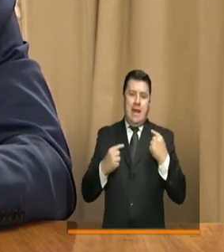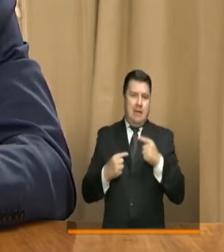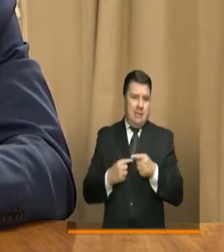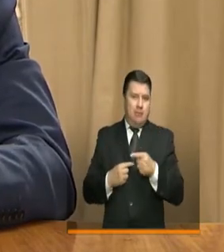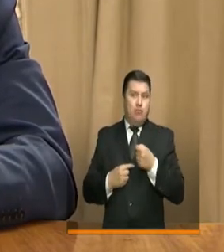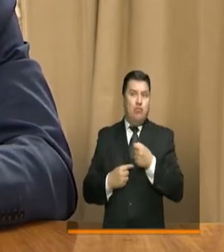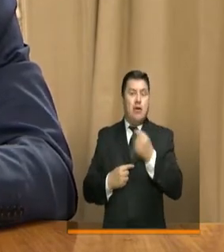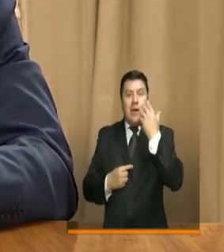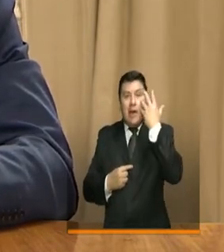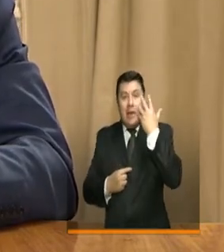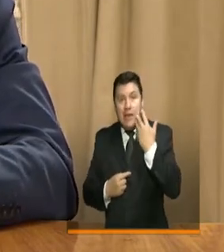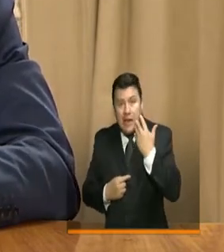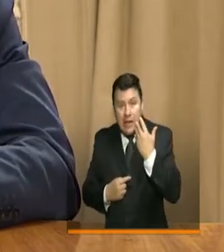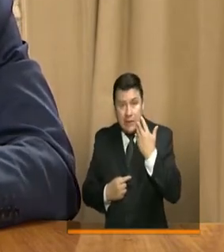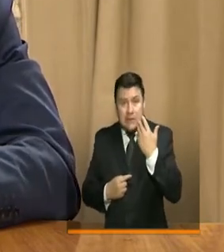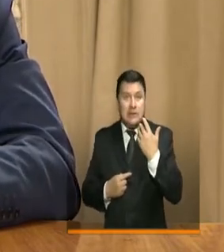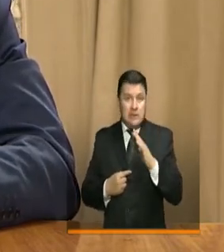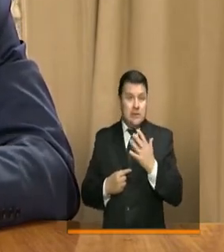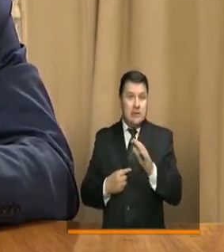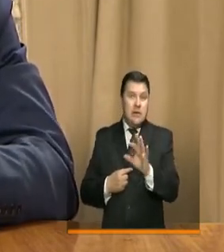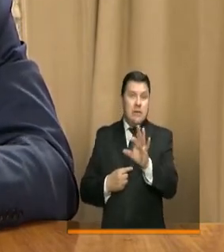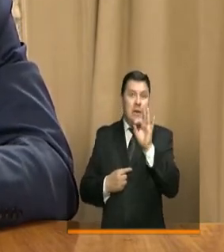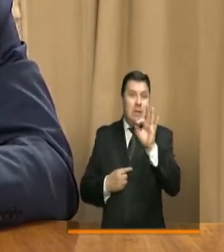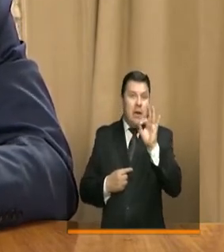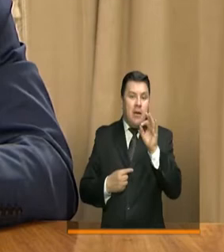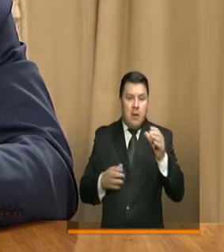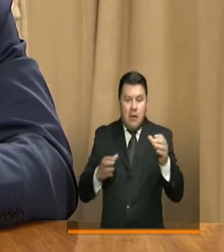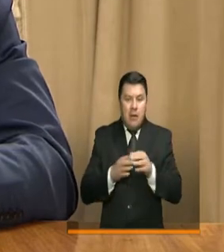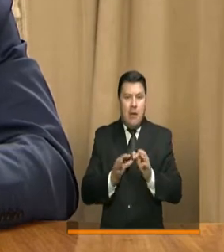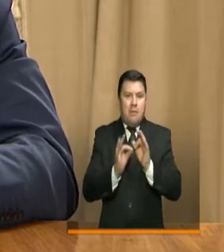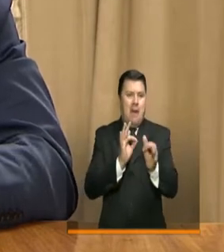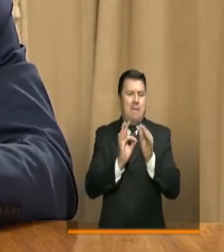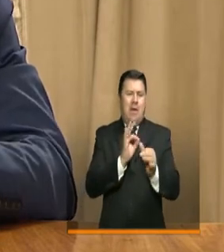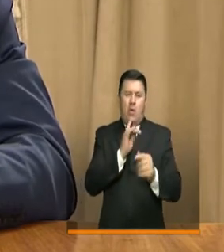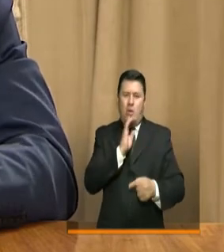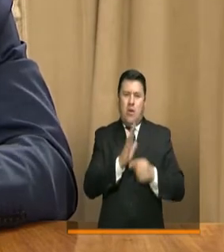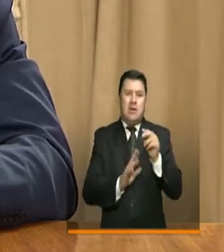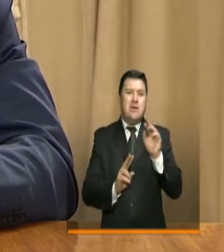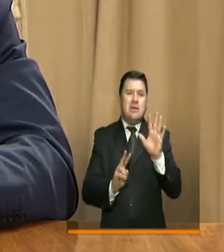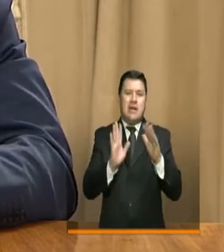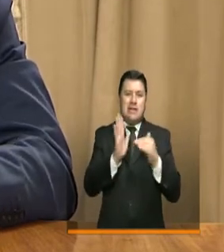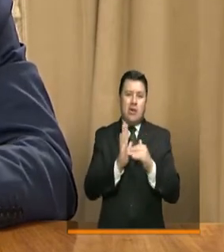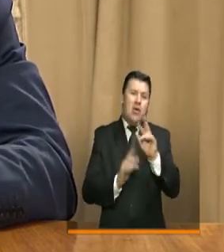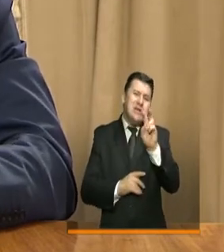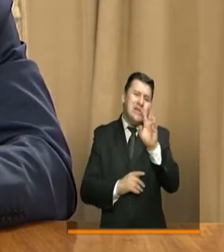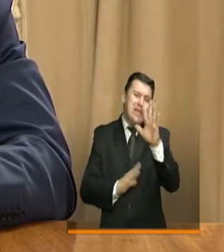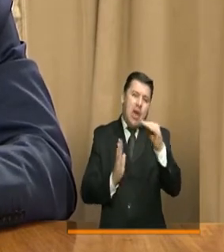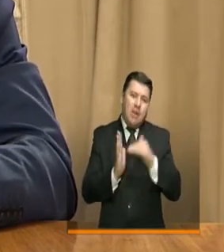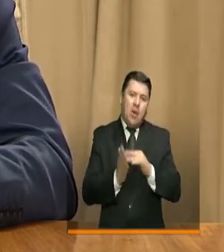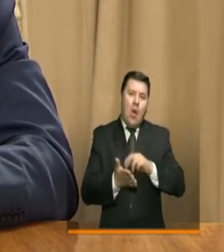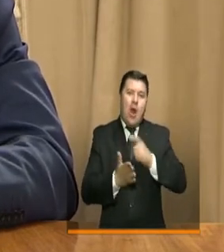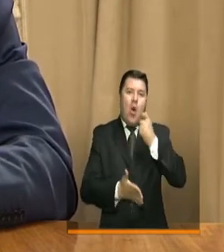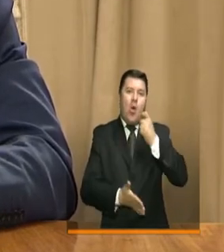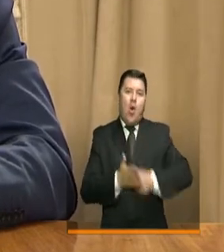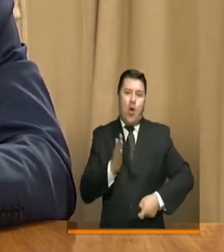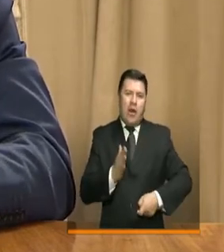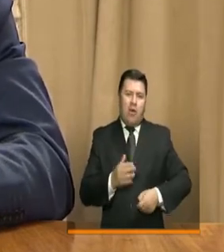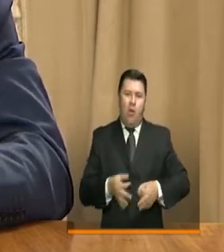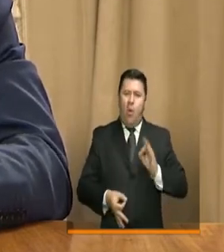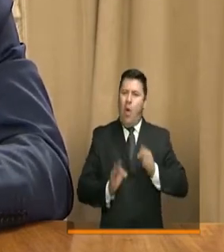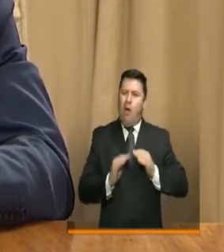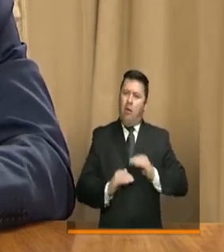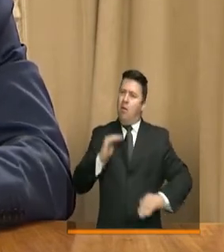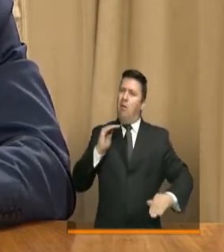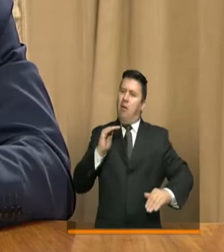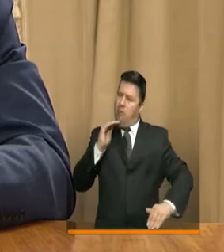en los próximos días, que es los seleccionados para poder recibir esos 75 mil pesos que corrigen la injusticia que era